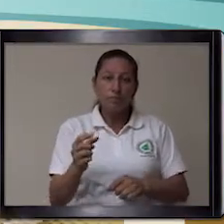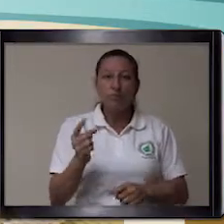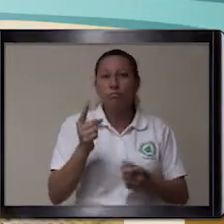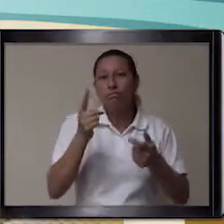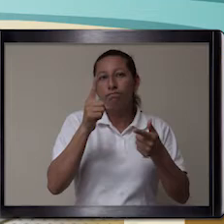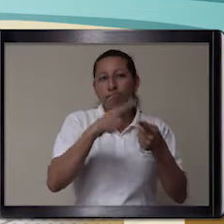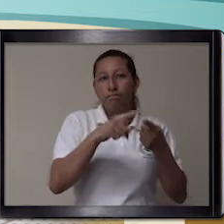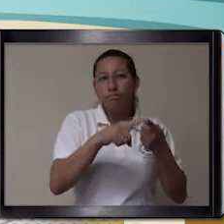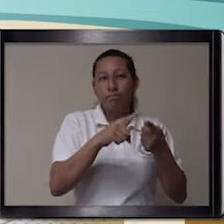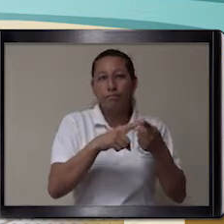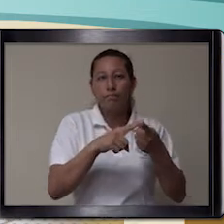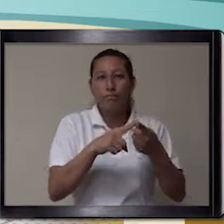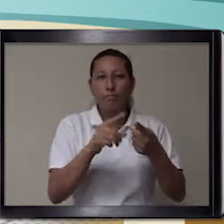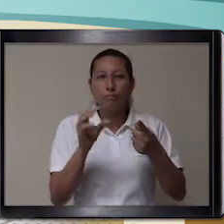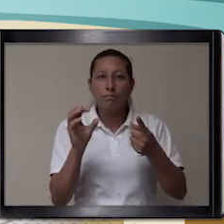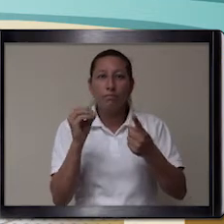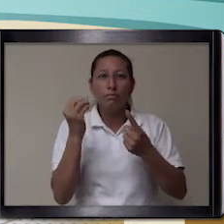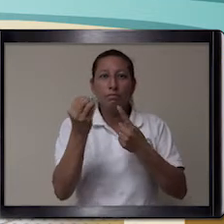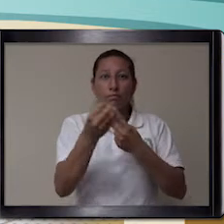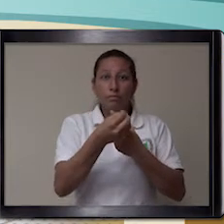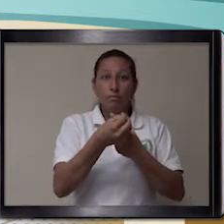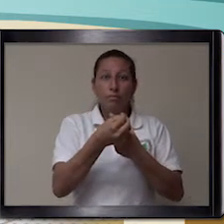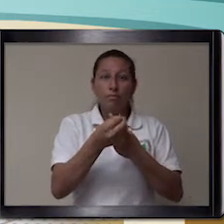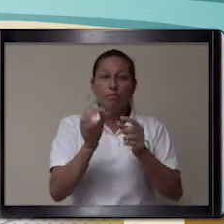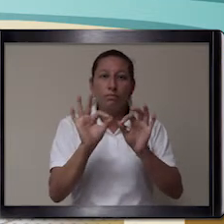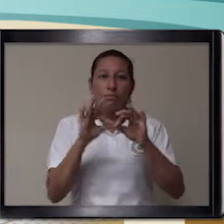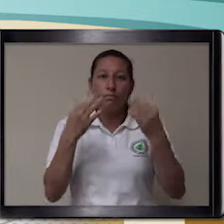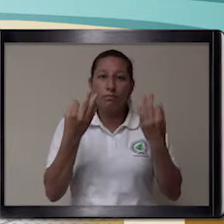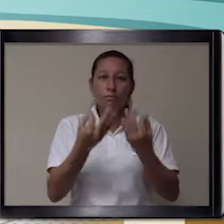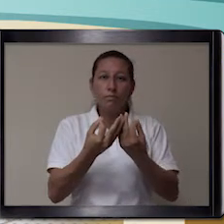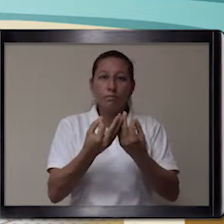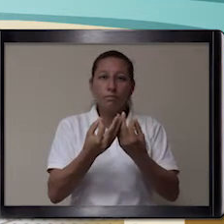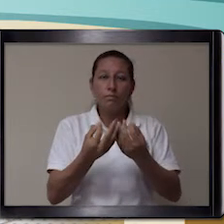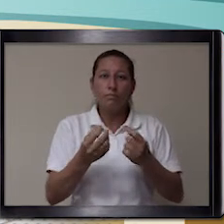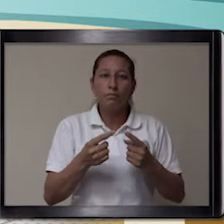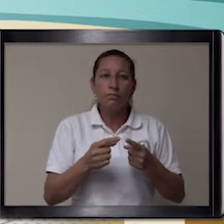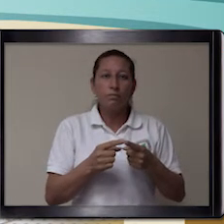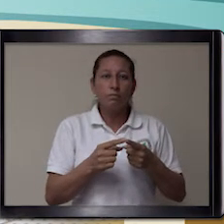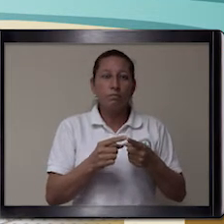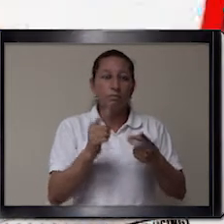Organicémonos con la familia asignando tareas a cada miembro.